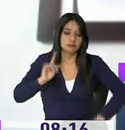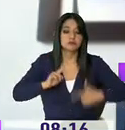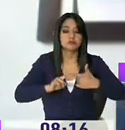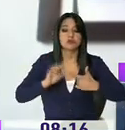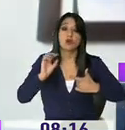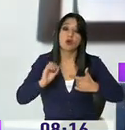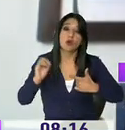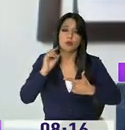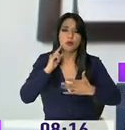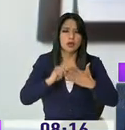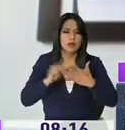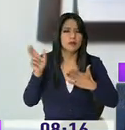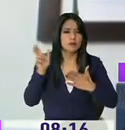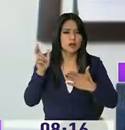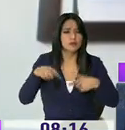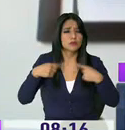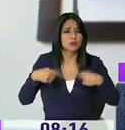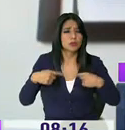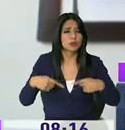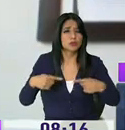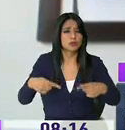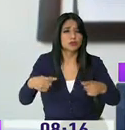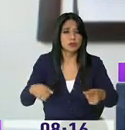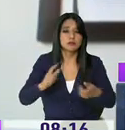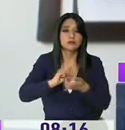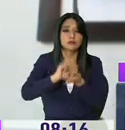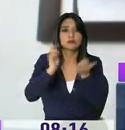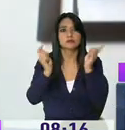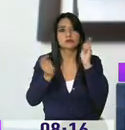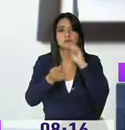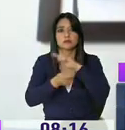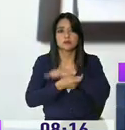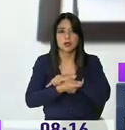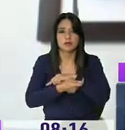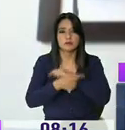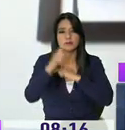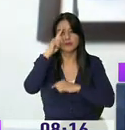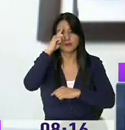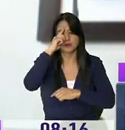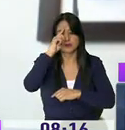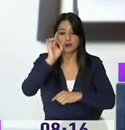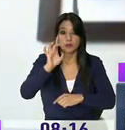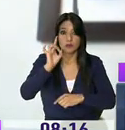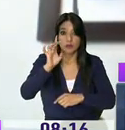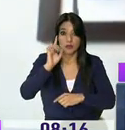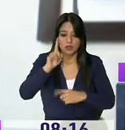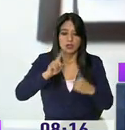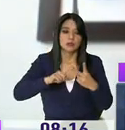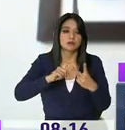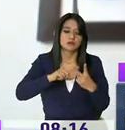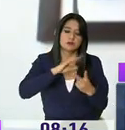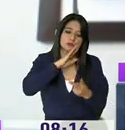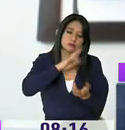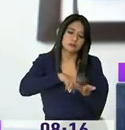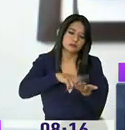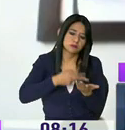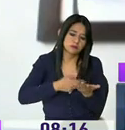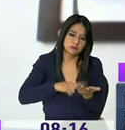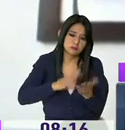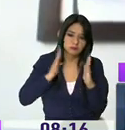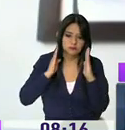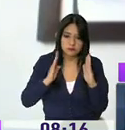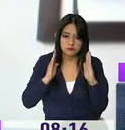pero que si estos son acumulados, pues la molestia se traduce en una perturbación en el sueño, se producen problemas de concentración, en